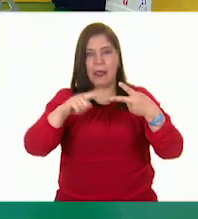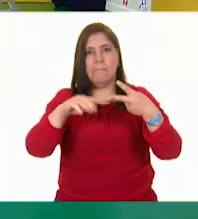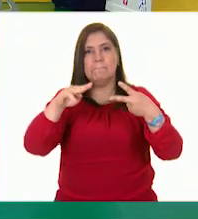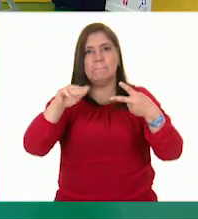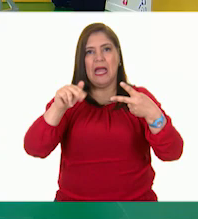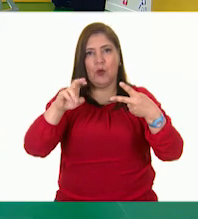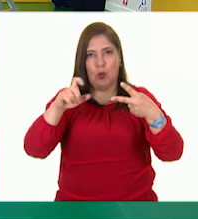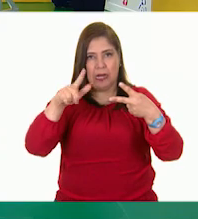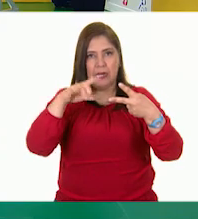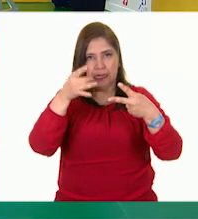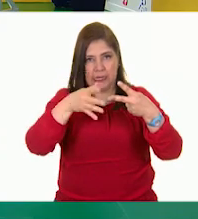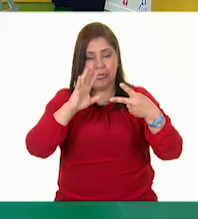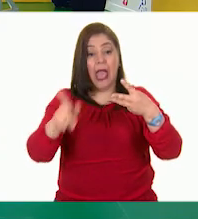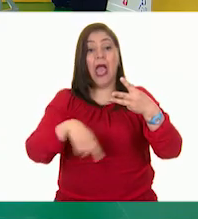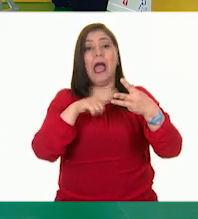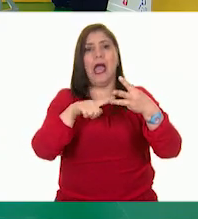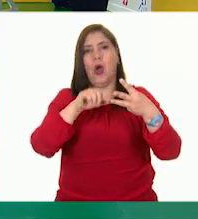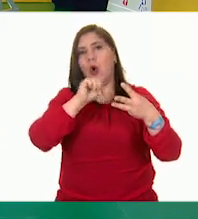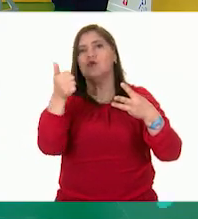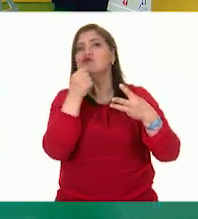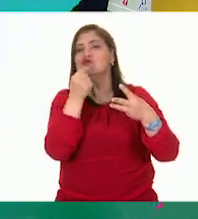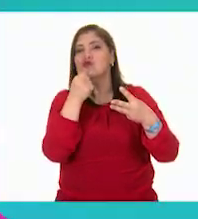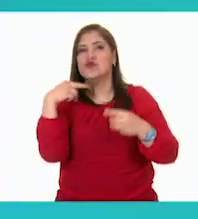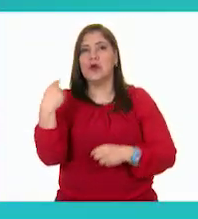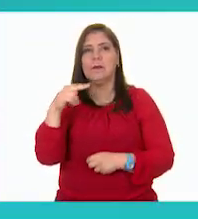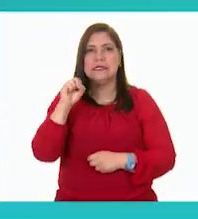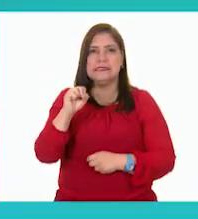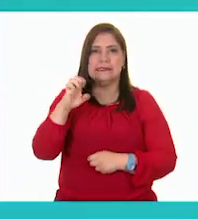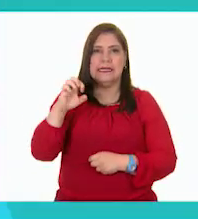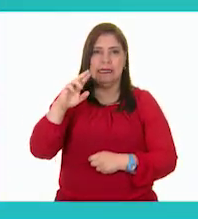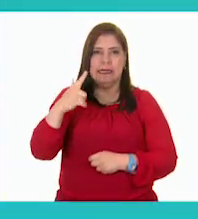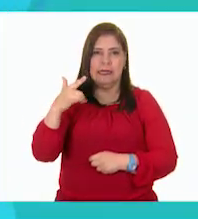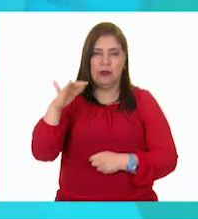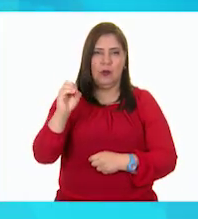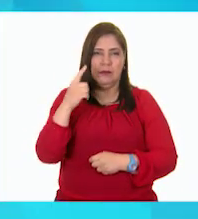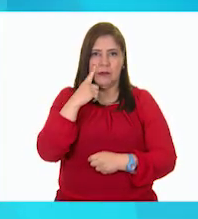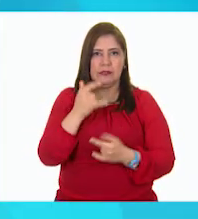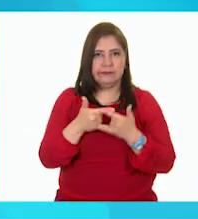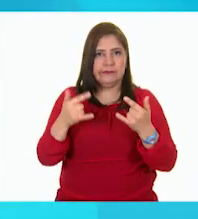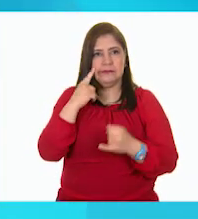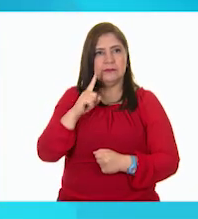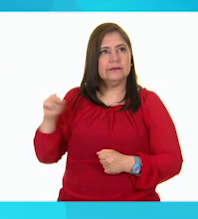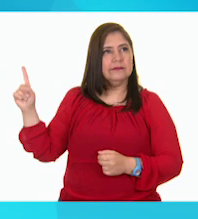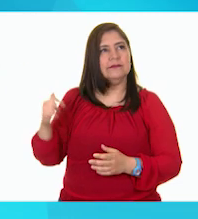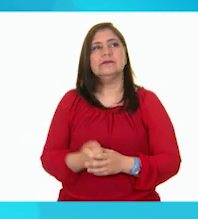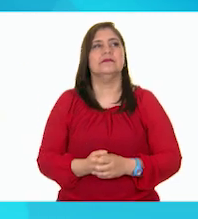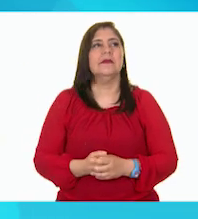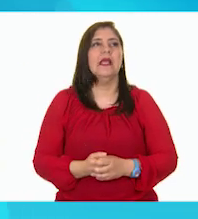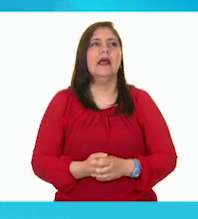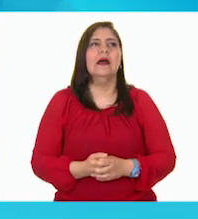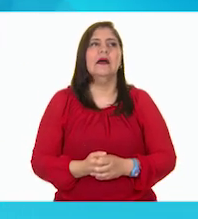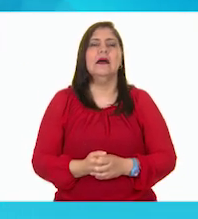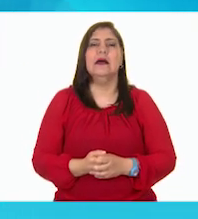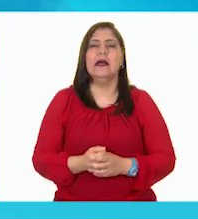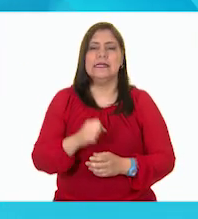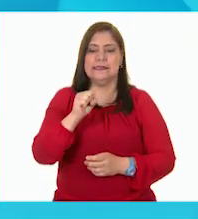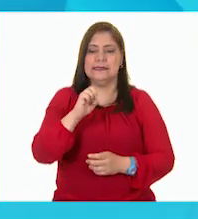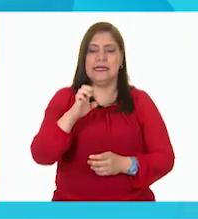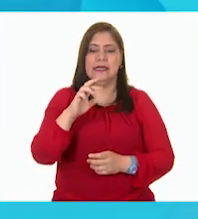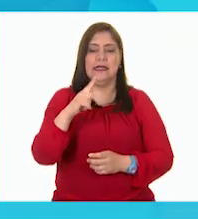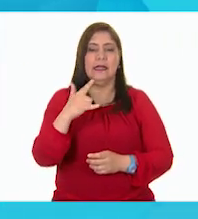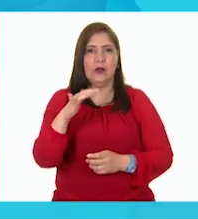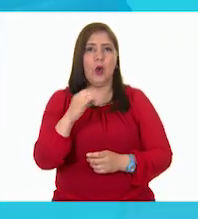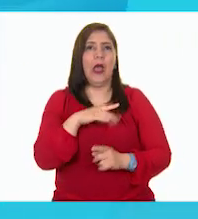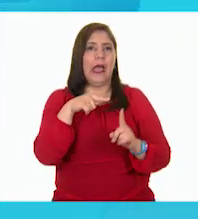Ahora La de Sergio. vamos a leer la de Sergio. Aquí la tengo ya lista. Y dice, Sergio